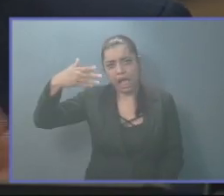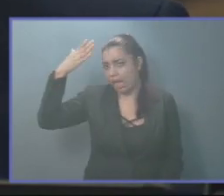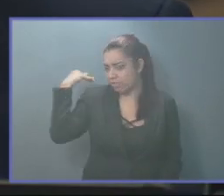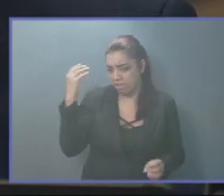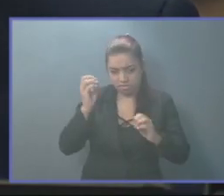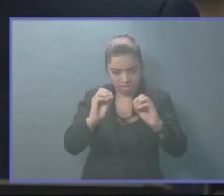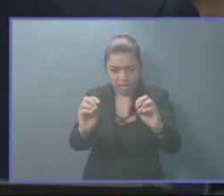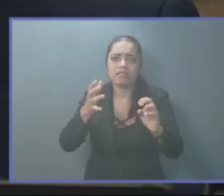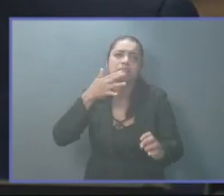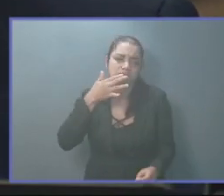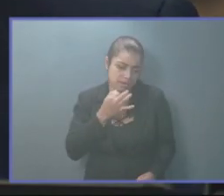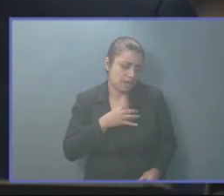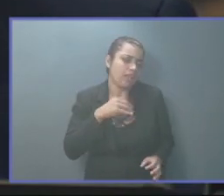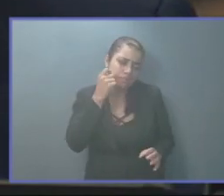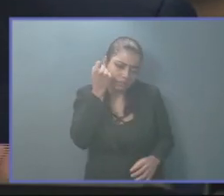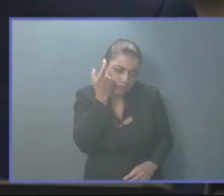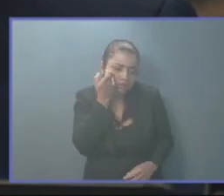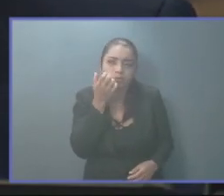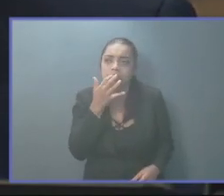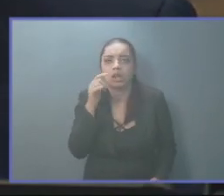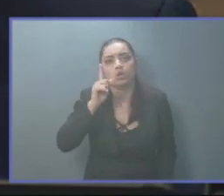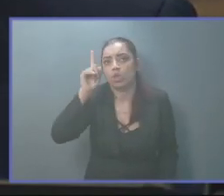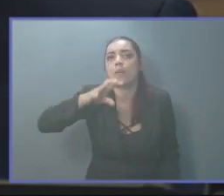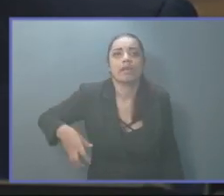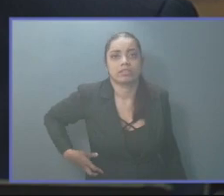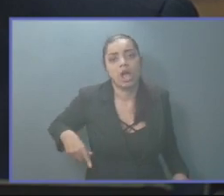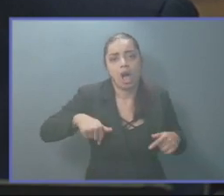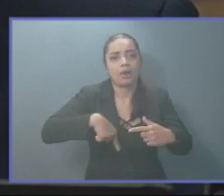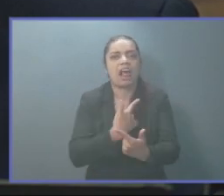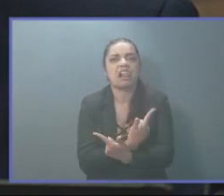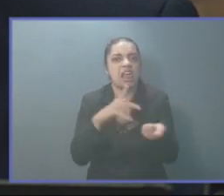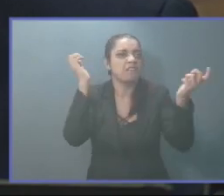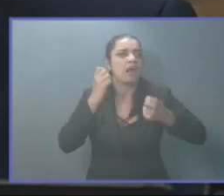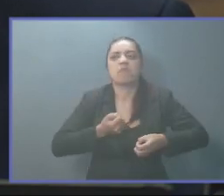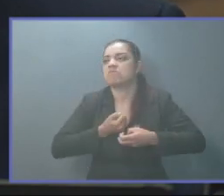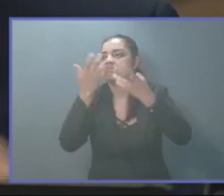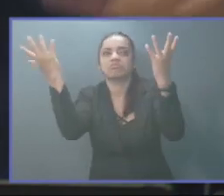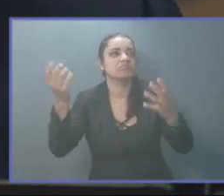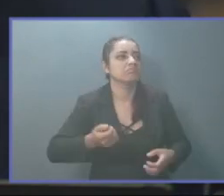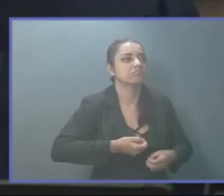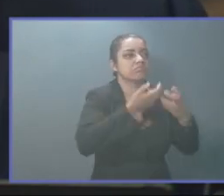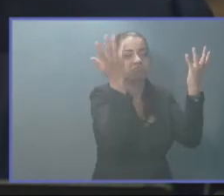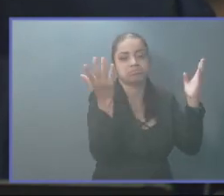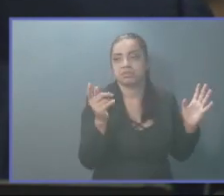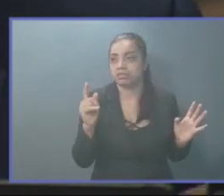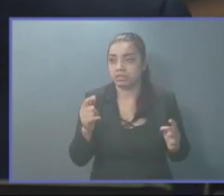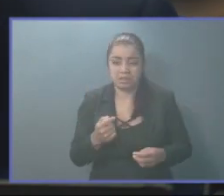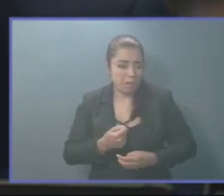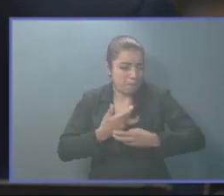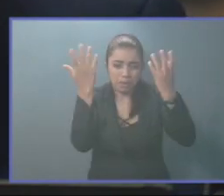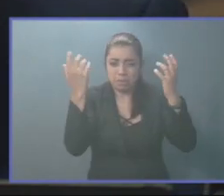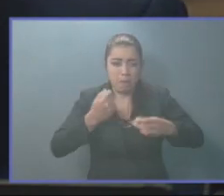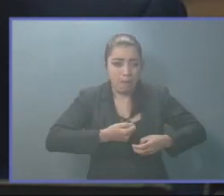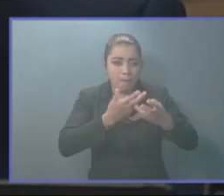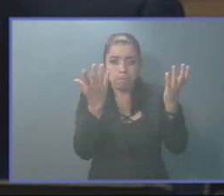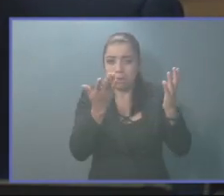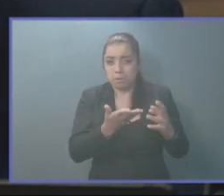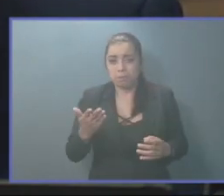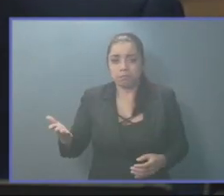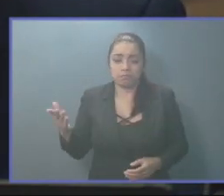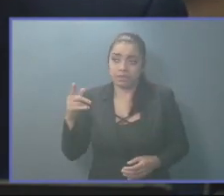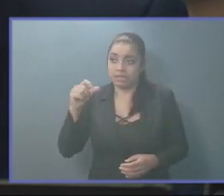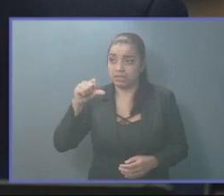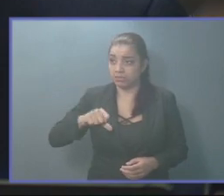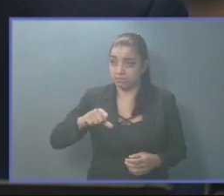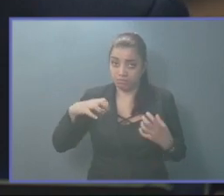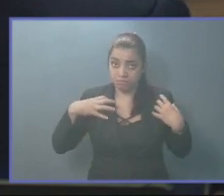no voy a ser mentiroso. Hoy sí existe, para poder decir todo lo mal que han